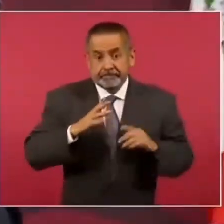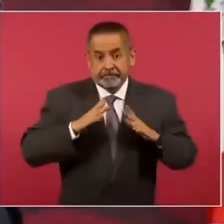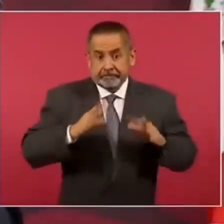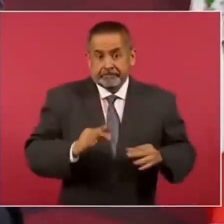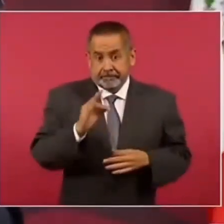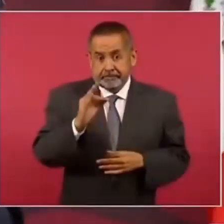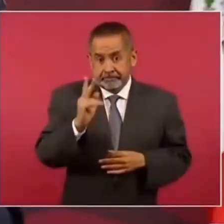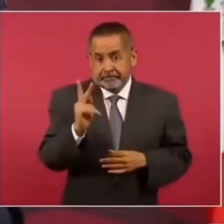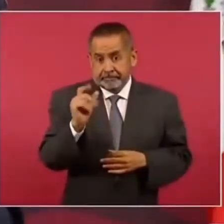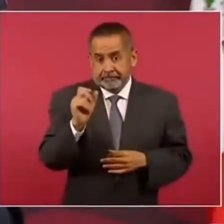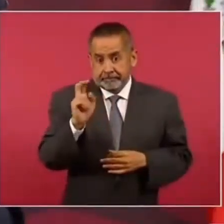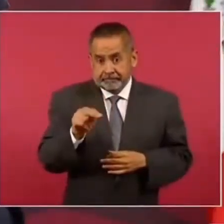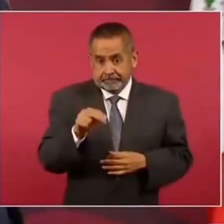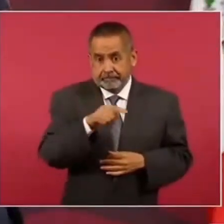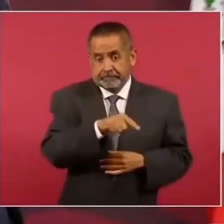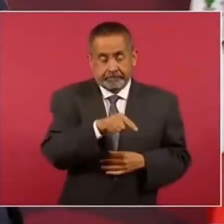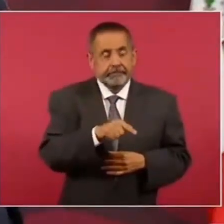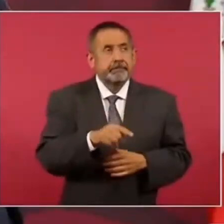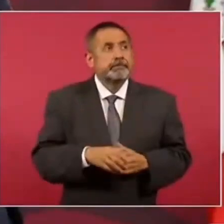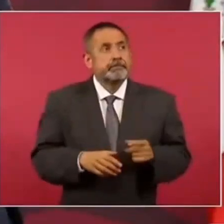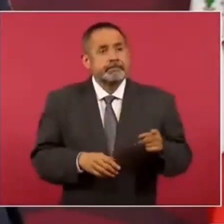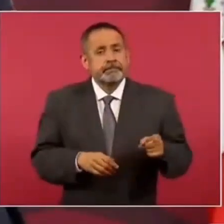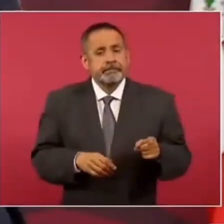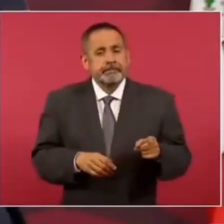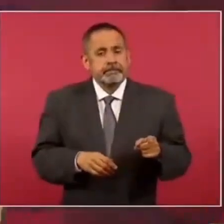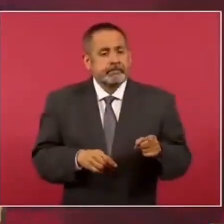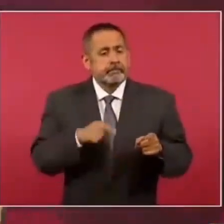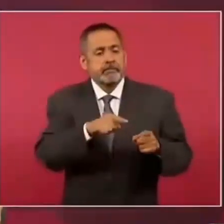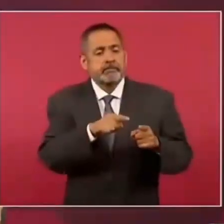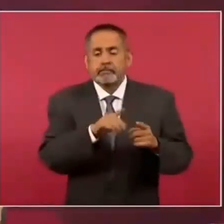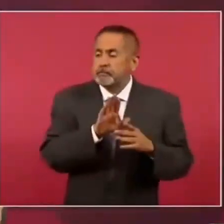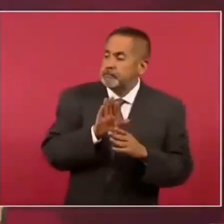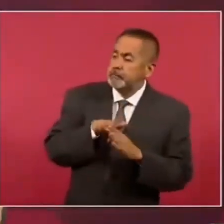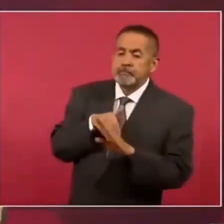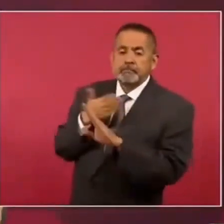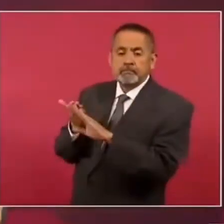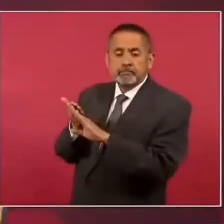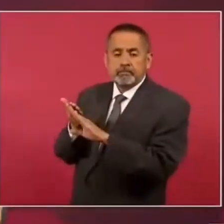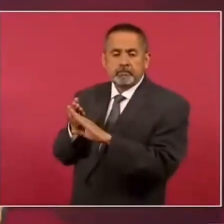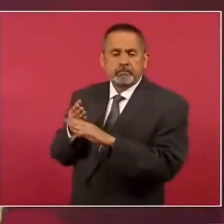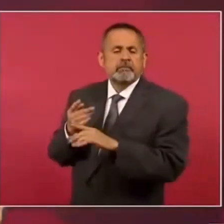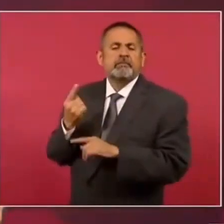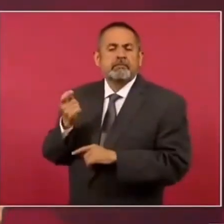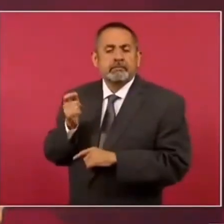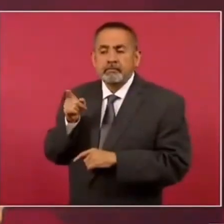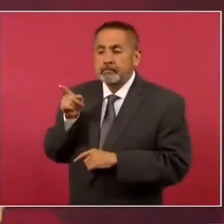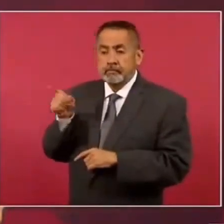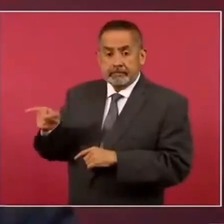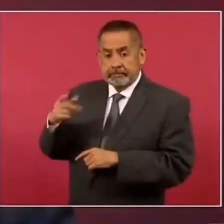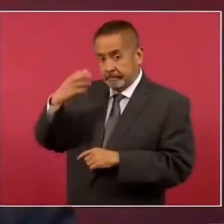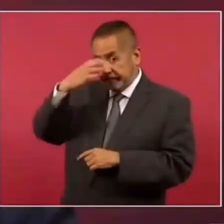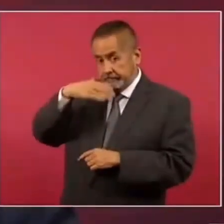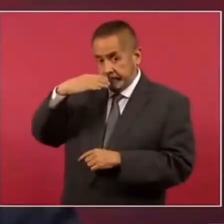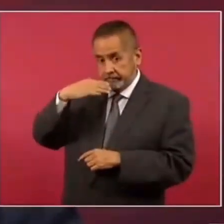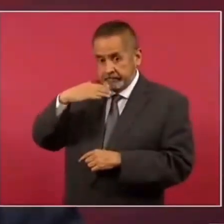Nació en específico en contra de la expropiación petrolera.